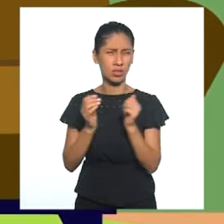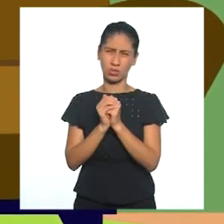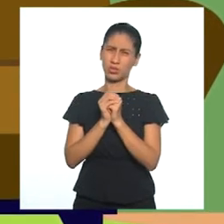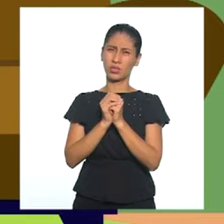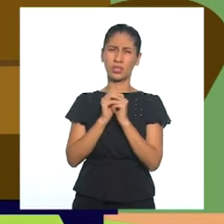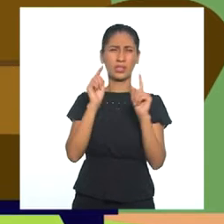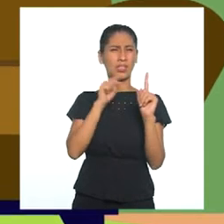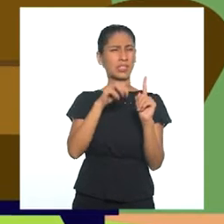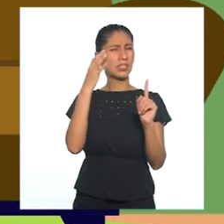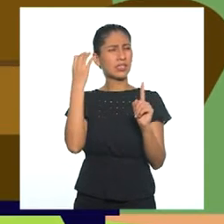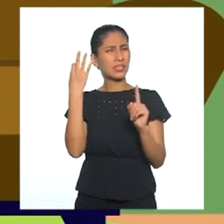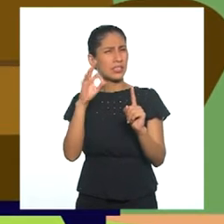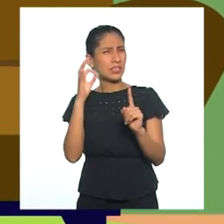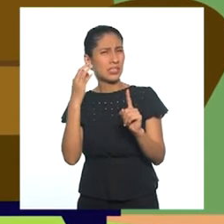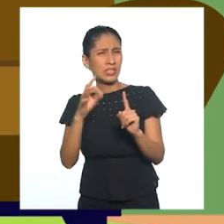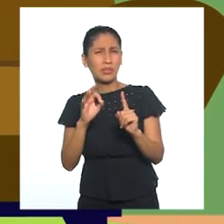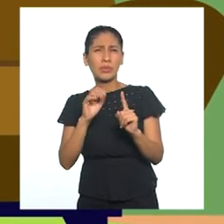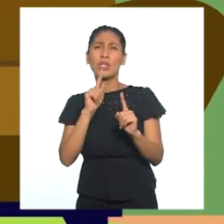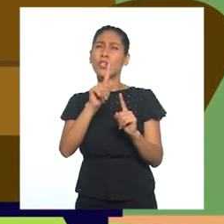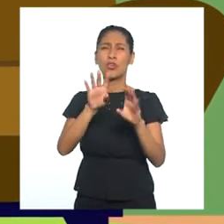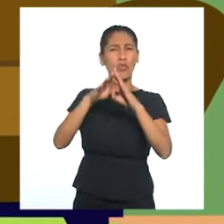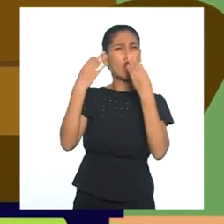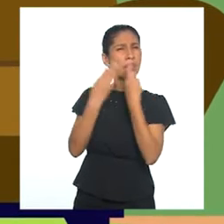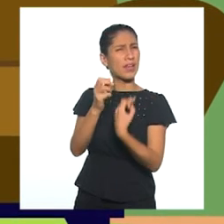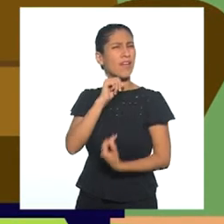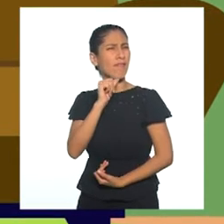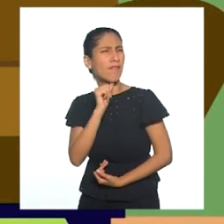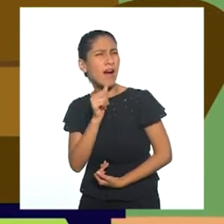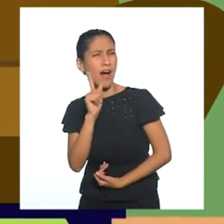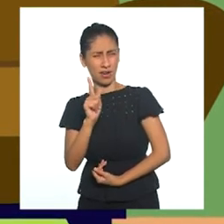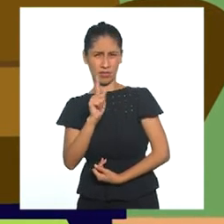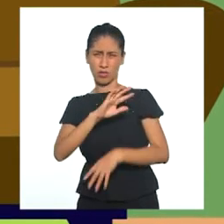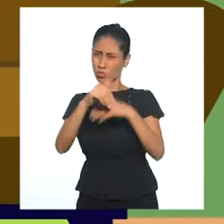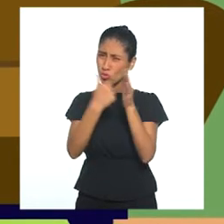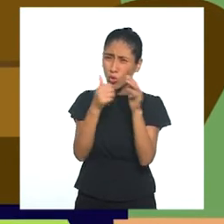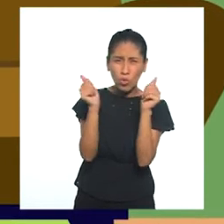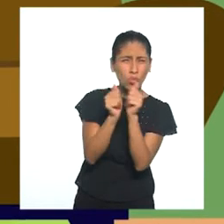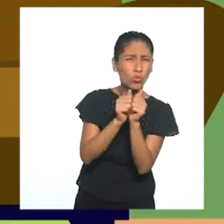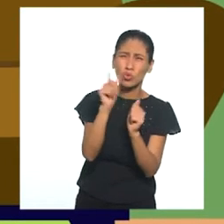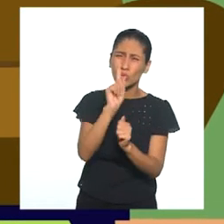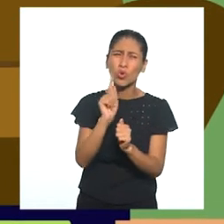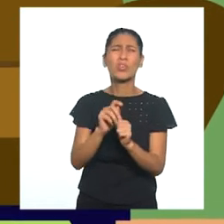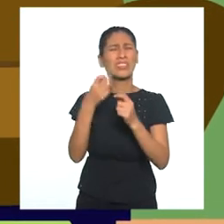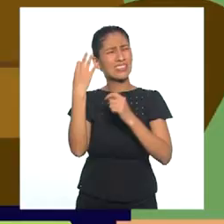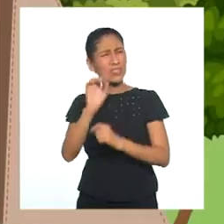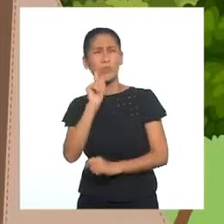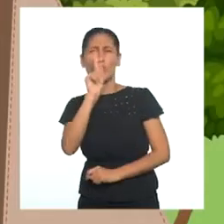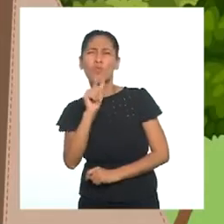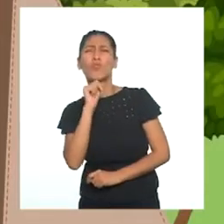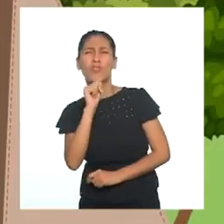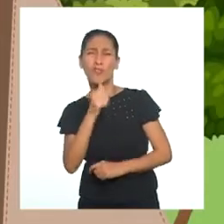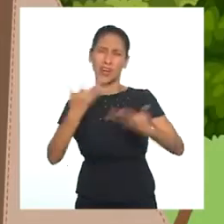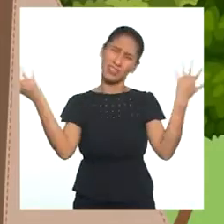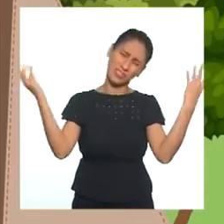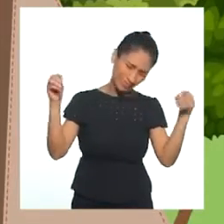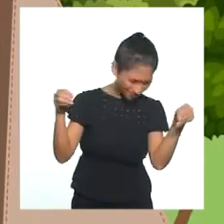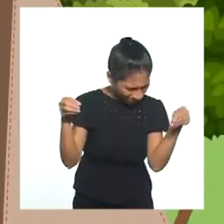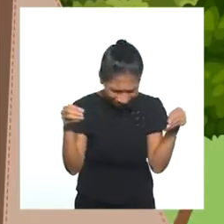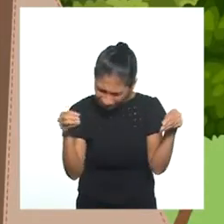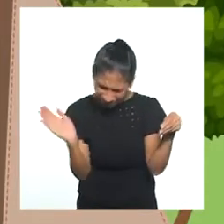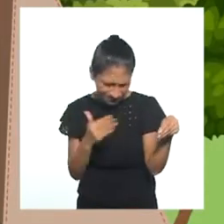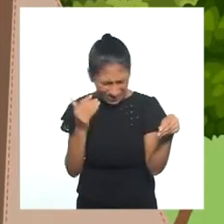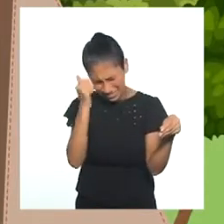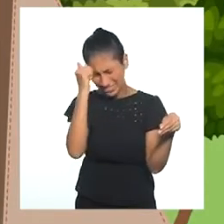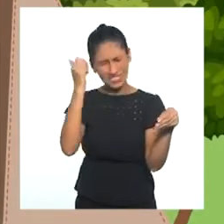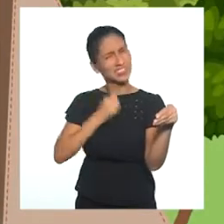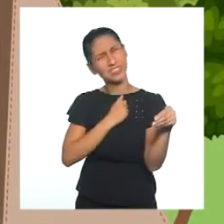¿Cuál? ¡Siempre falta alguien en su familia! ¡Nunca están completos! ¡No puede ser! ¡Qué